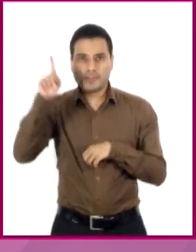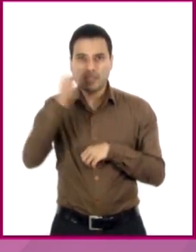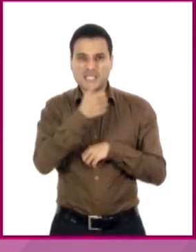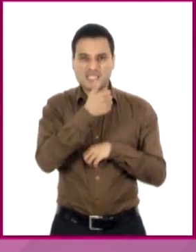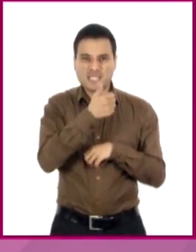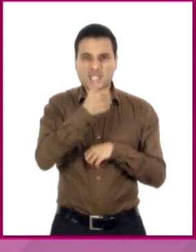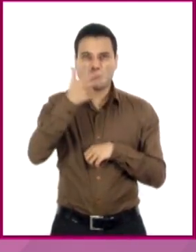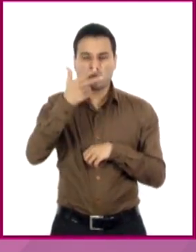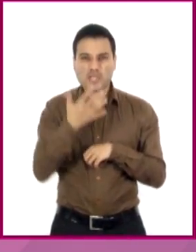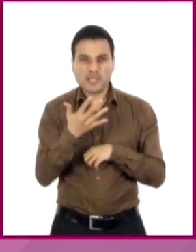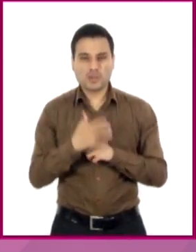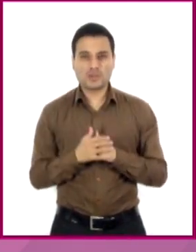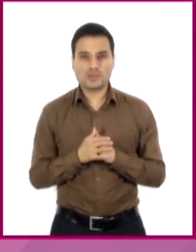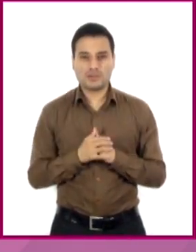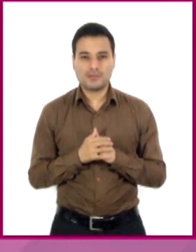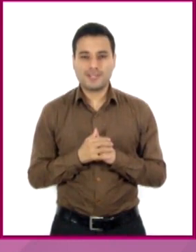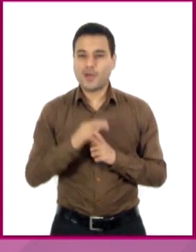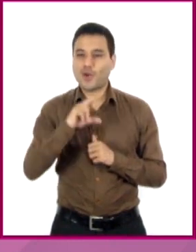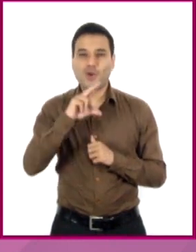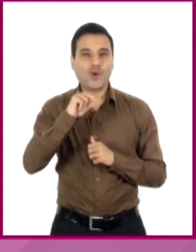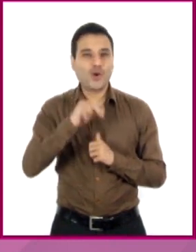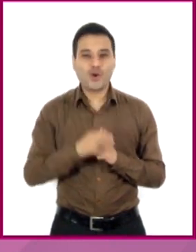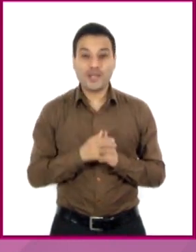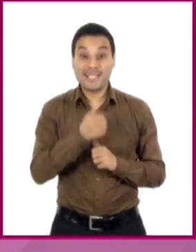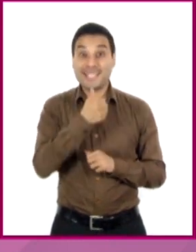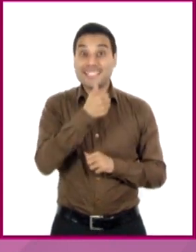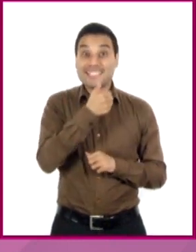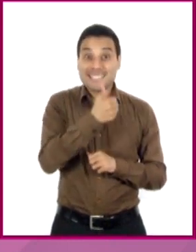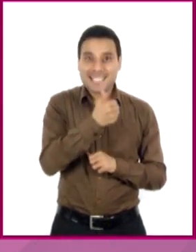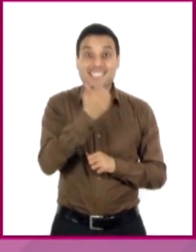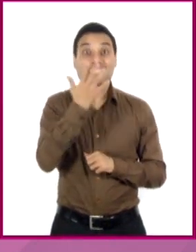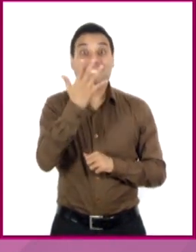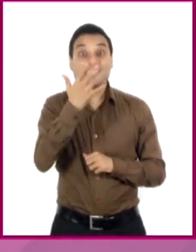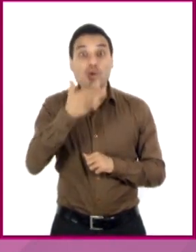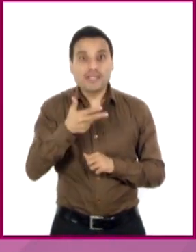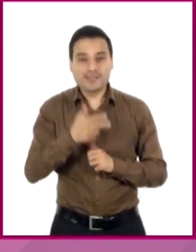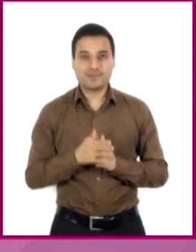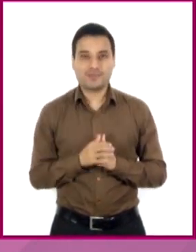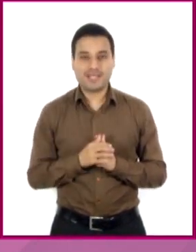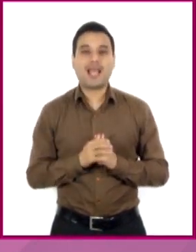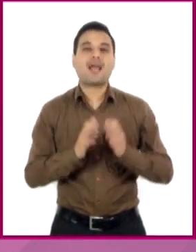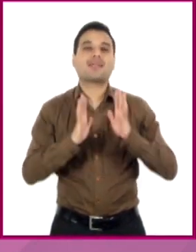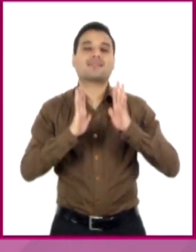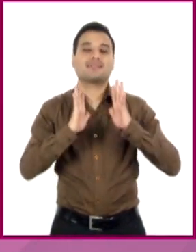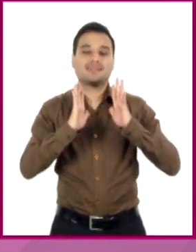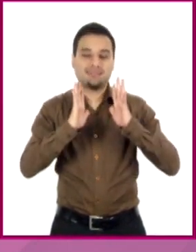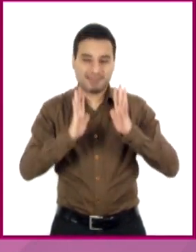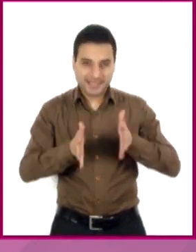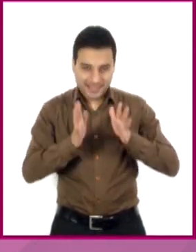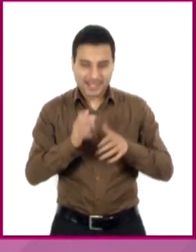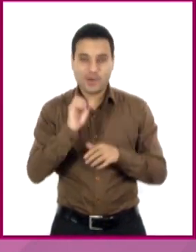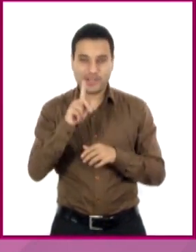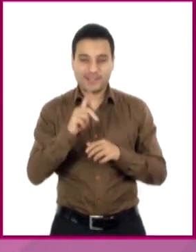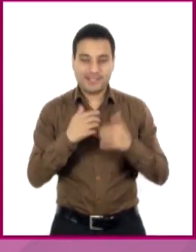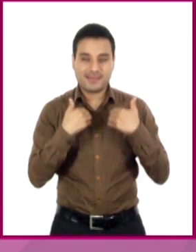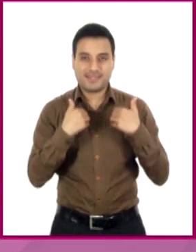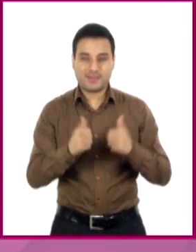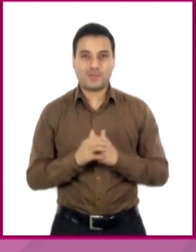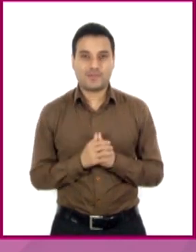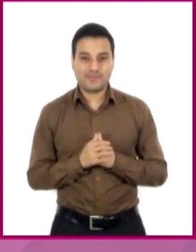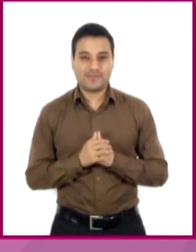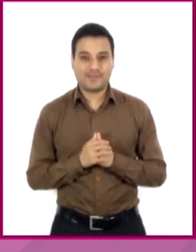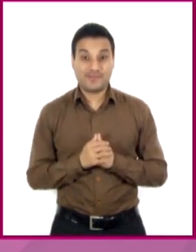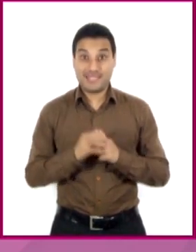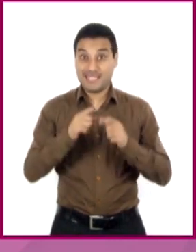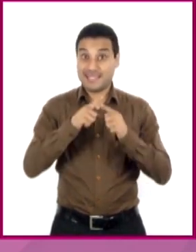6/8 quintos. ¡Lo leíste mal! Es 6/5 octavos. Ah, cierto. Perdón. Hay una